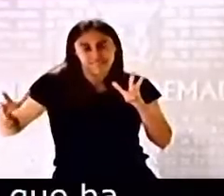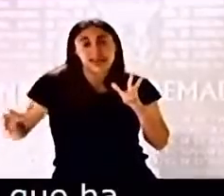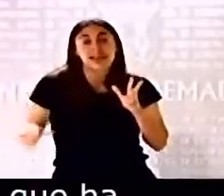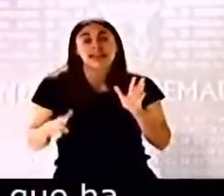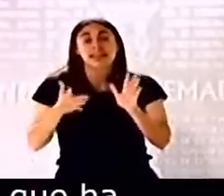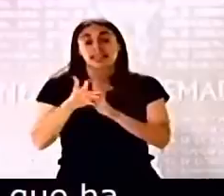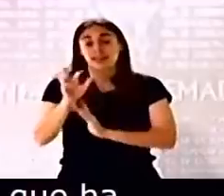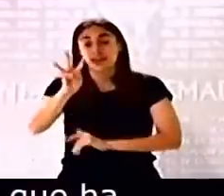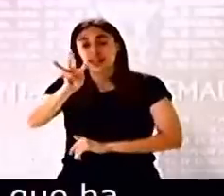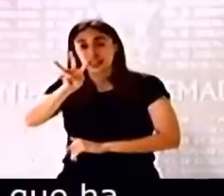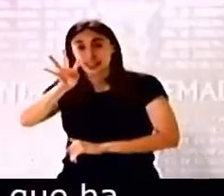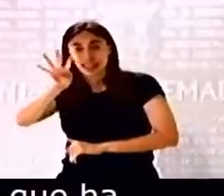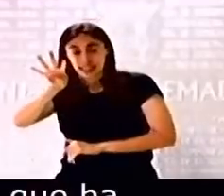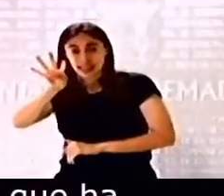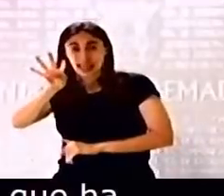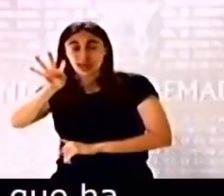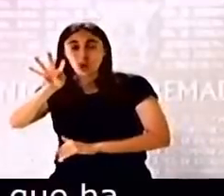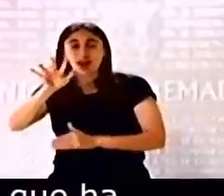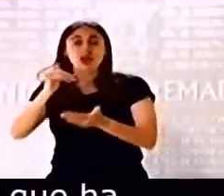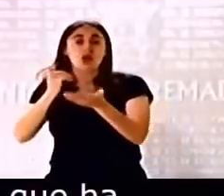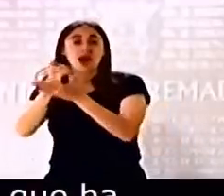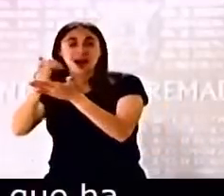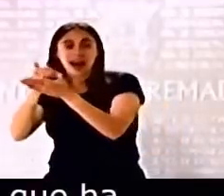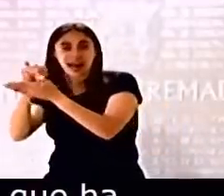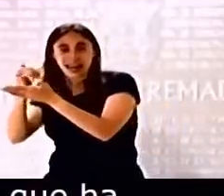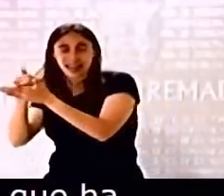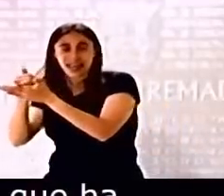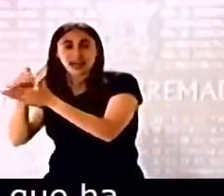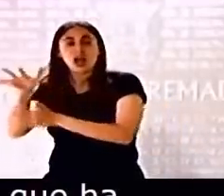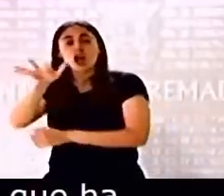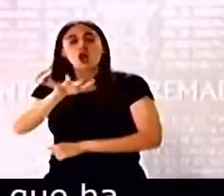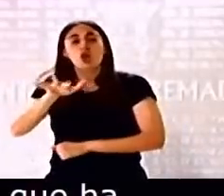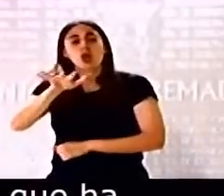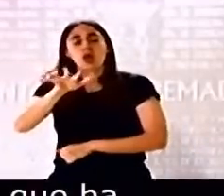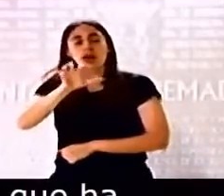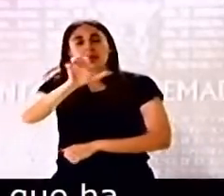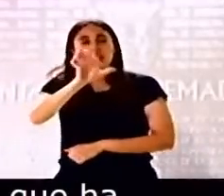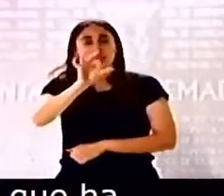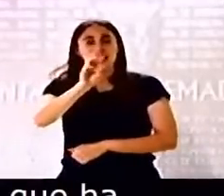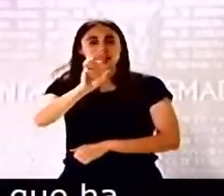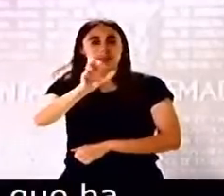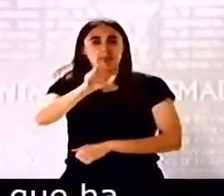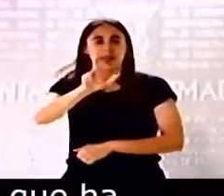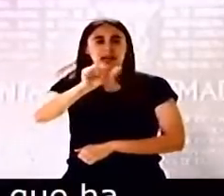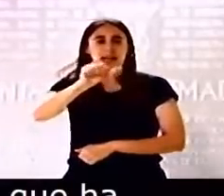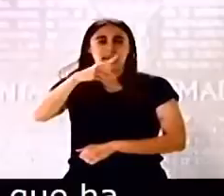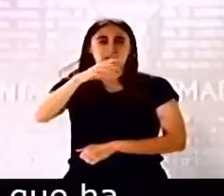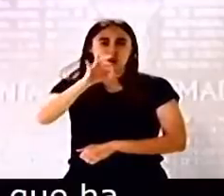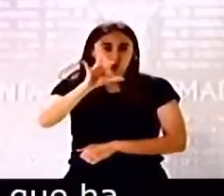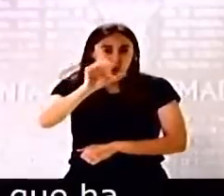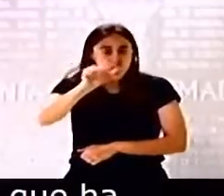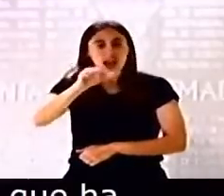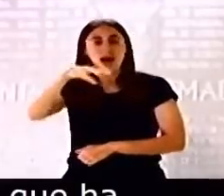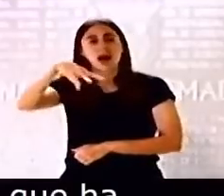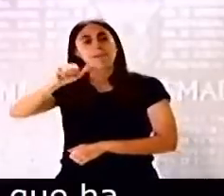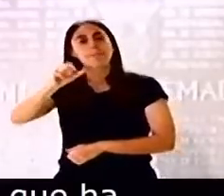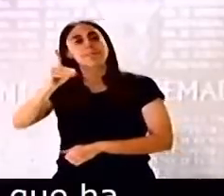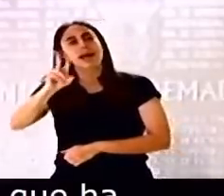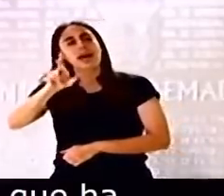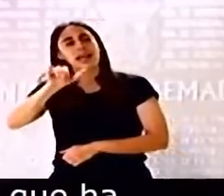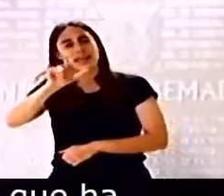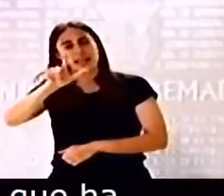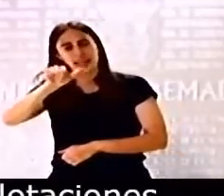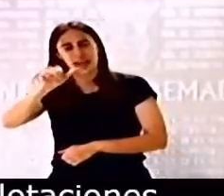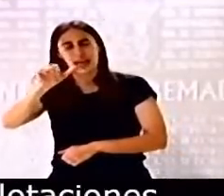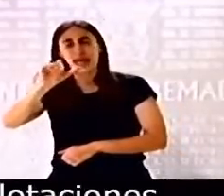34 explotaciones ganaderas que se encuentran en los términos municipales de Esparragosa de Lares, de Madrigalejo,